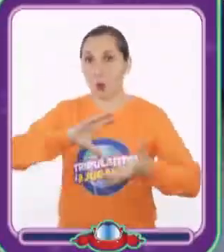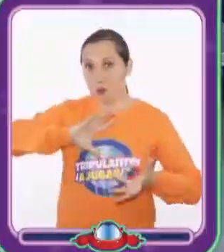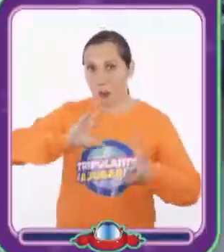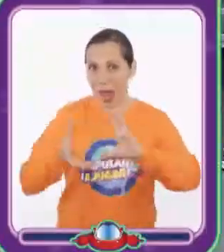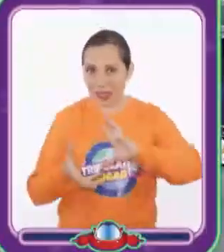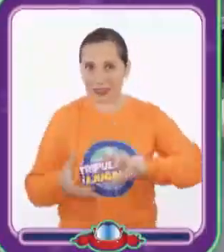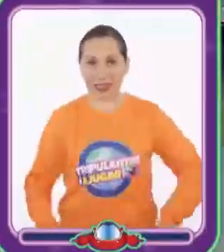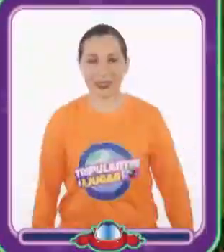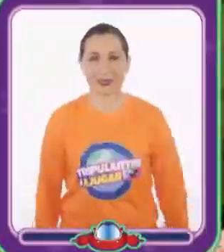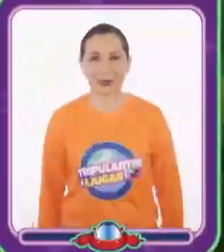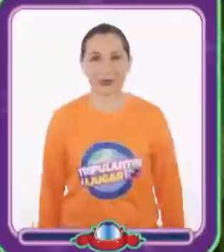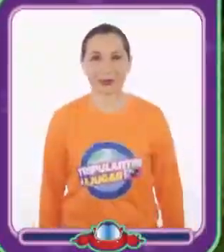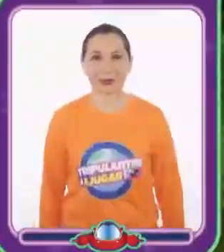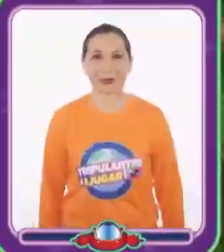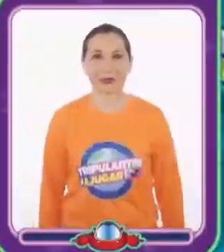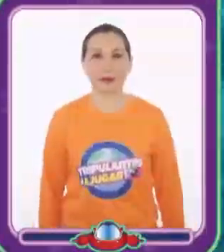Planeta!